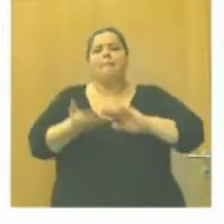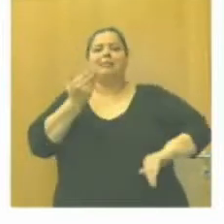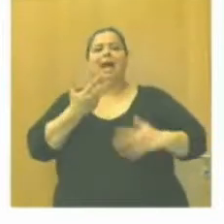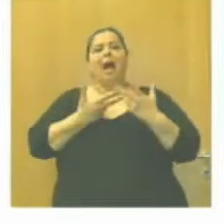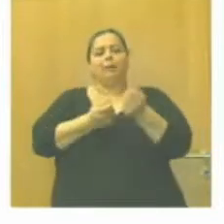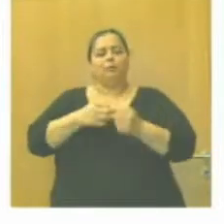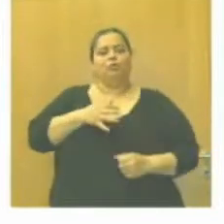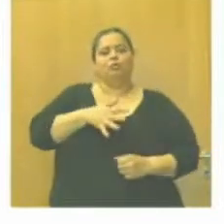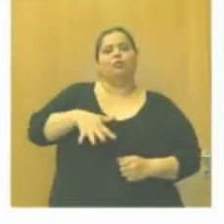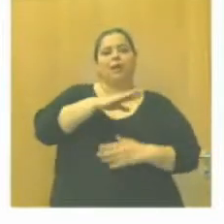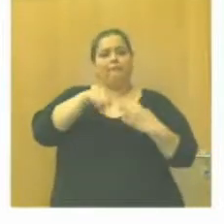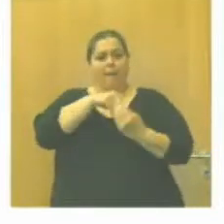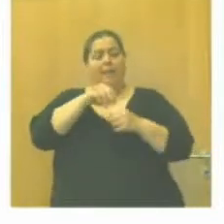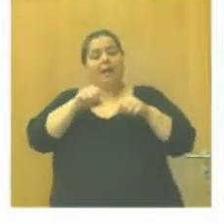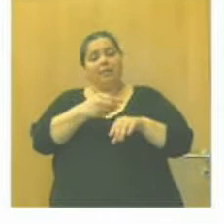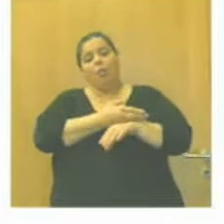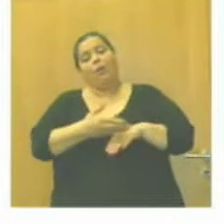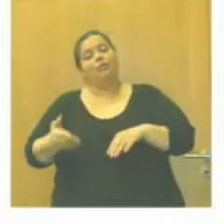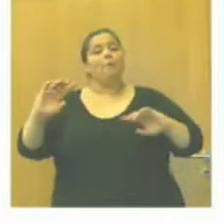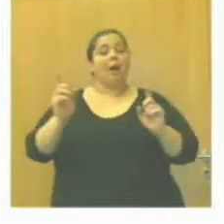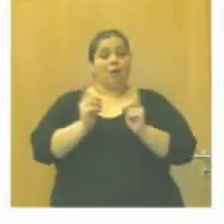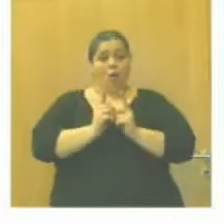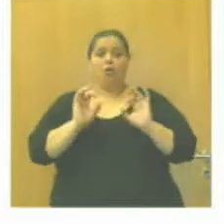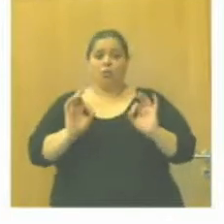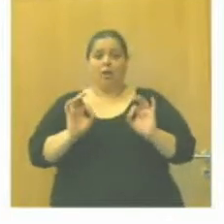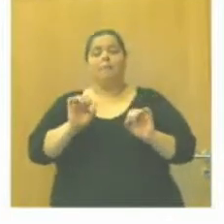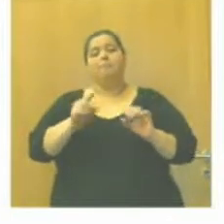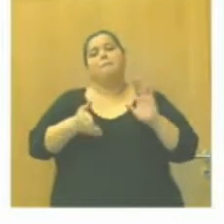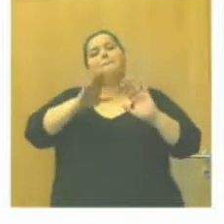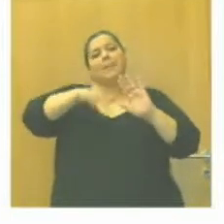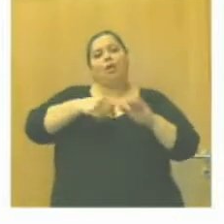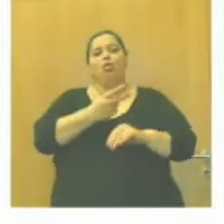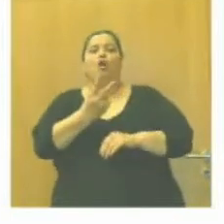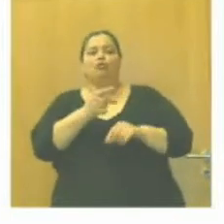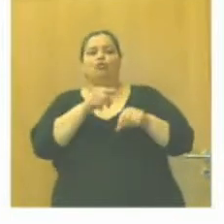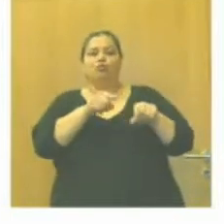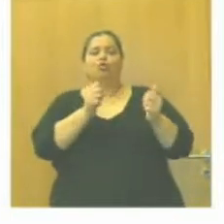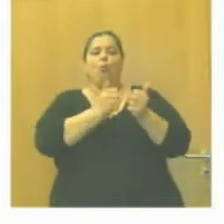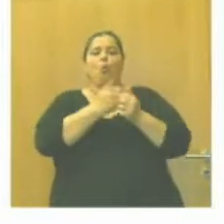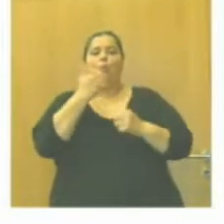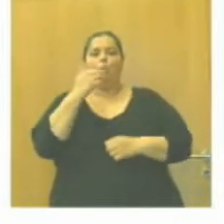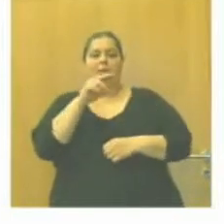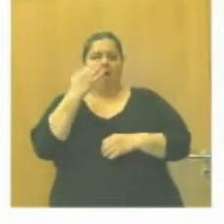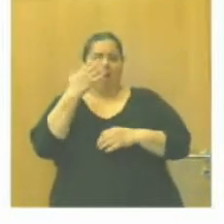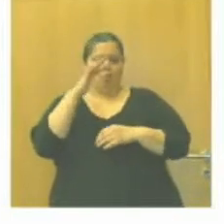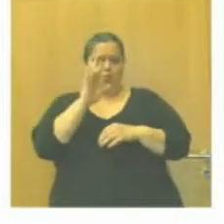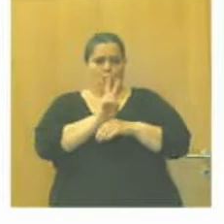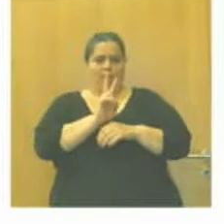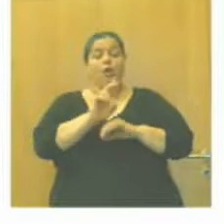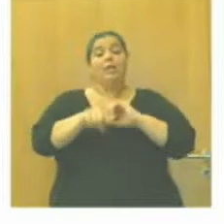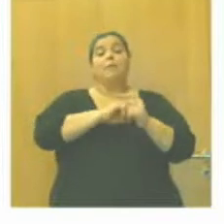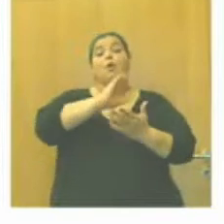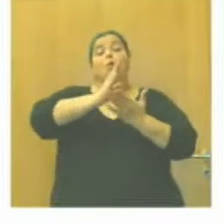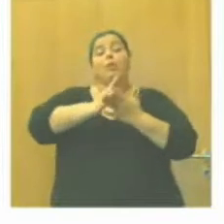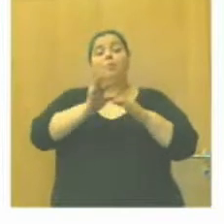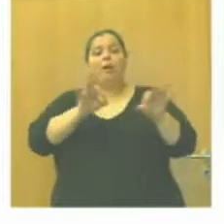una duración mucho más corta de 2 sesiones con el cuidador. Y por último, la estrategia número